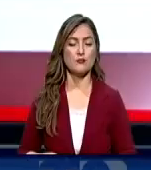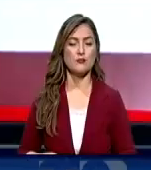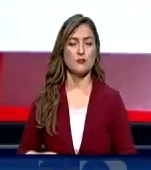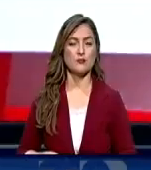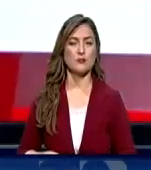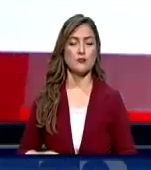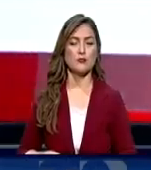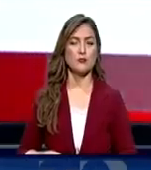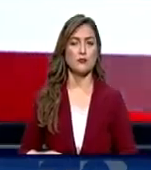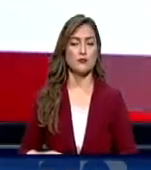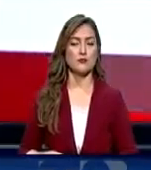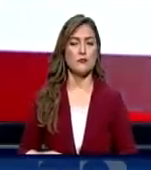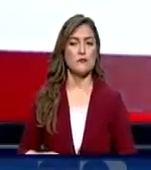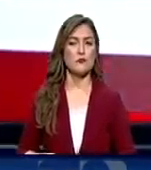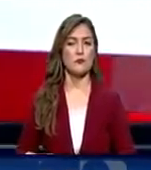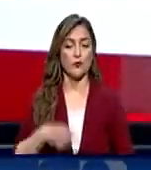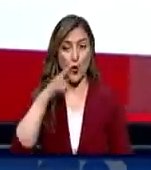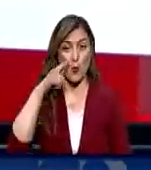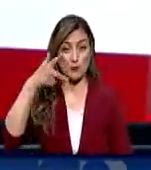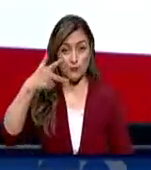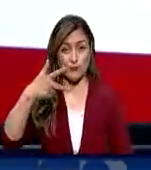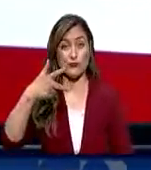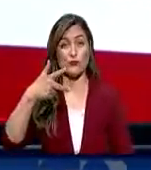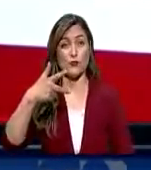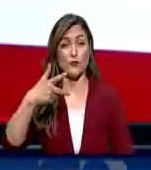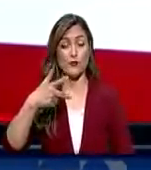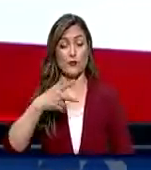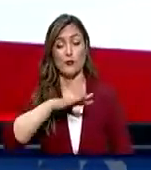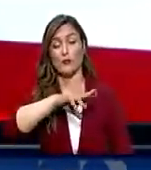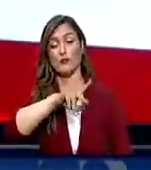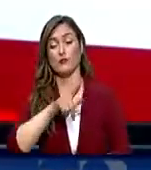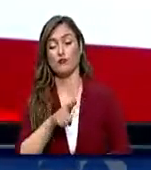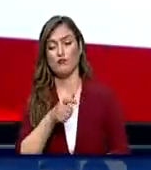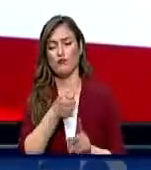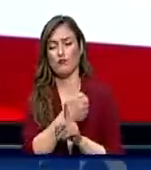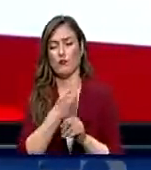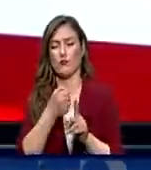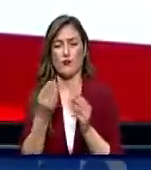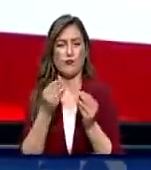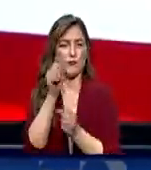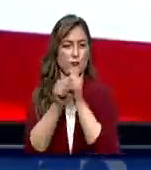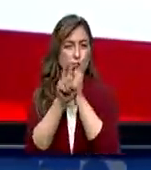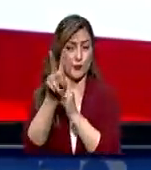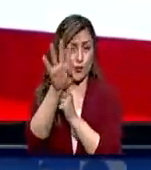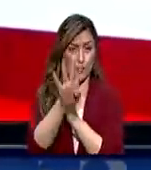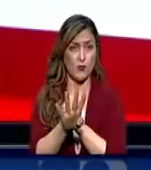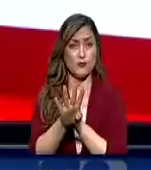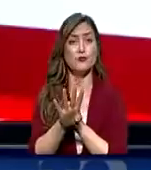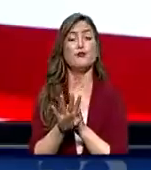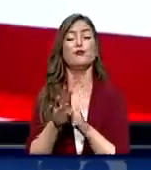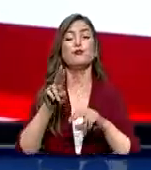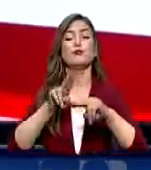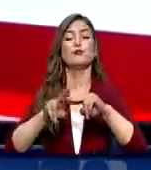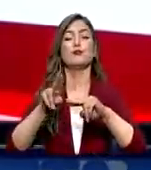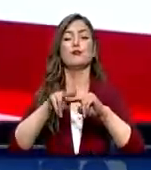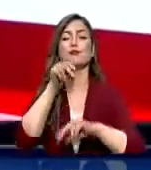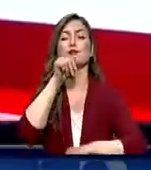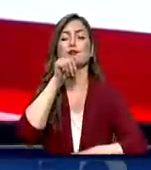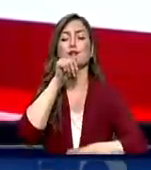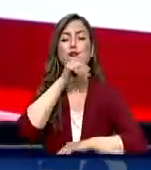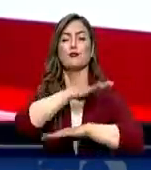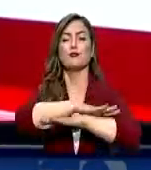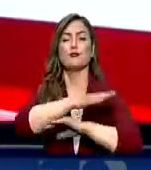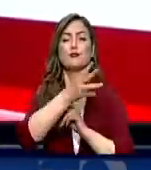horas. 3 hombres asaltaron y golpearon a un joven de 24 años, quien brinda el servicio de taxi a través de